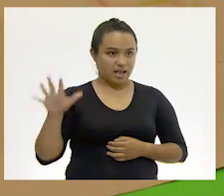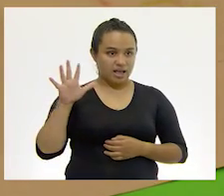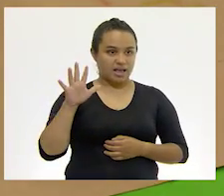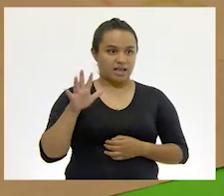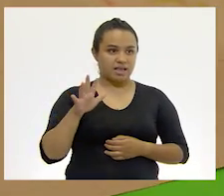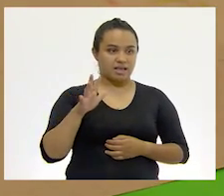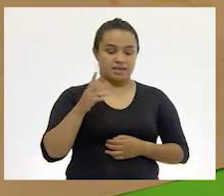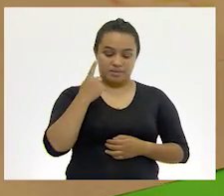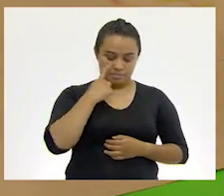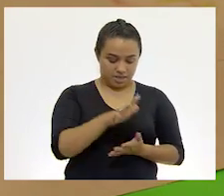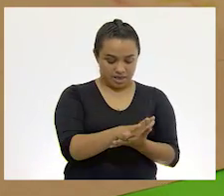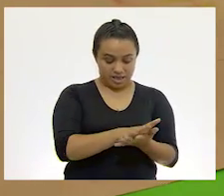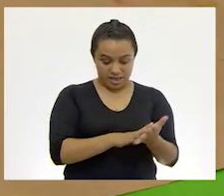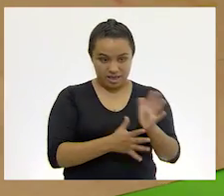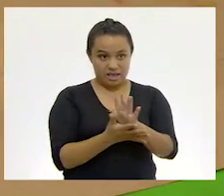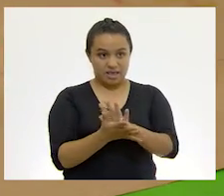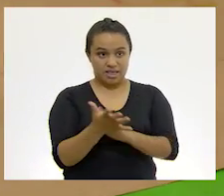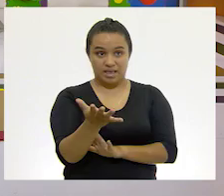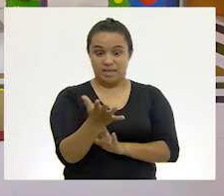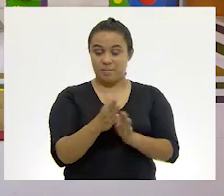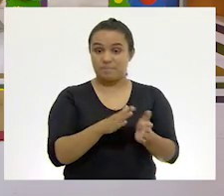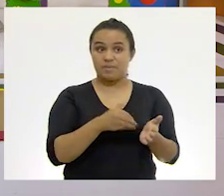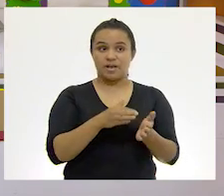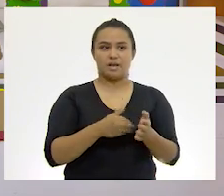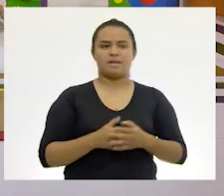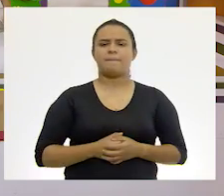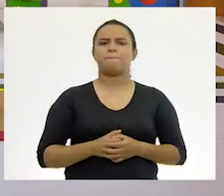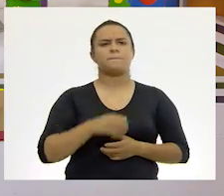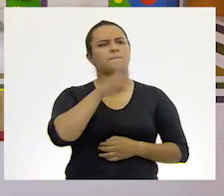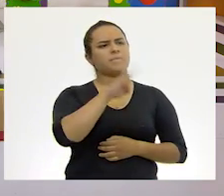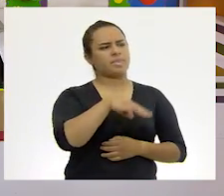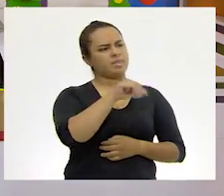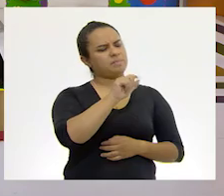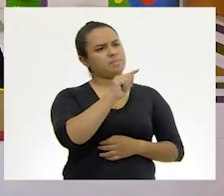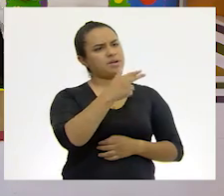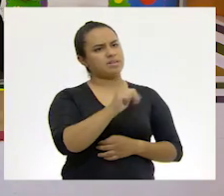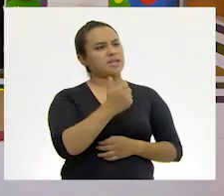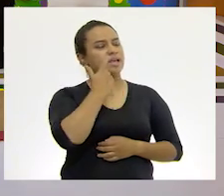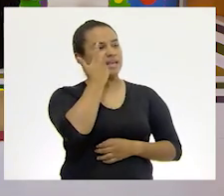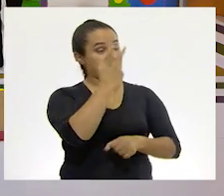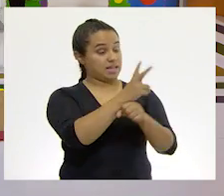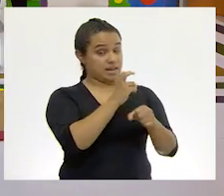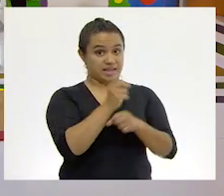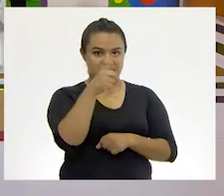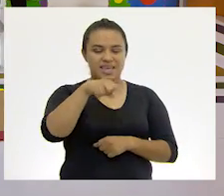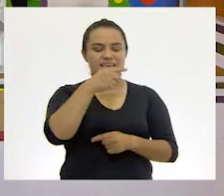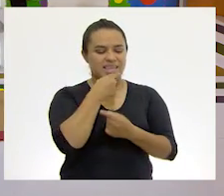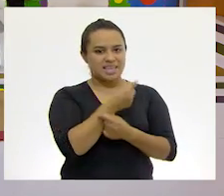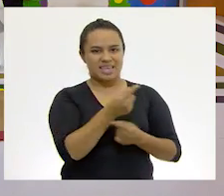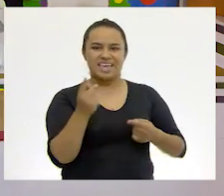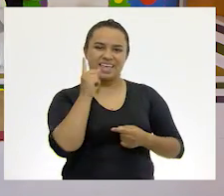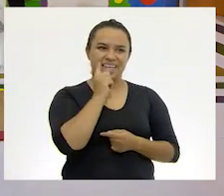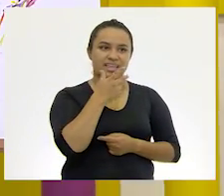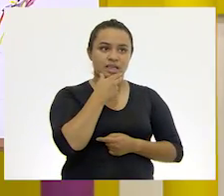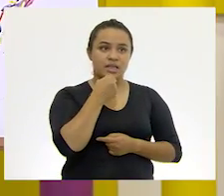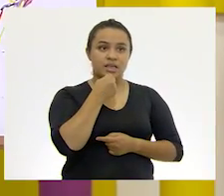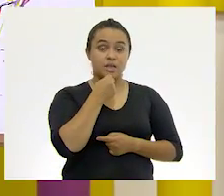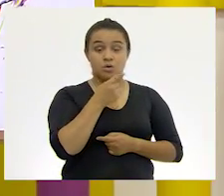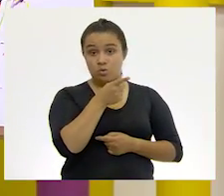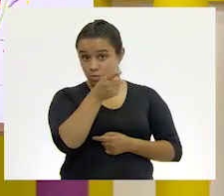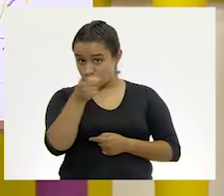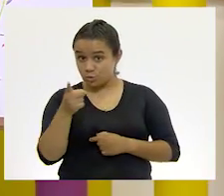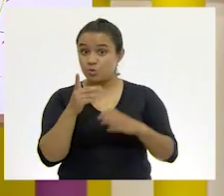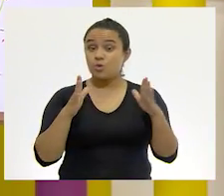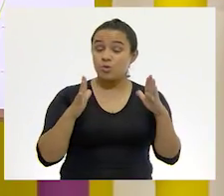mira la huella que deja en el papel. Pues, Martita, a mí me gustaría que invitáramos a los niños y a las niñas a que en